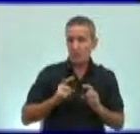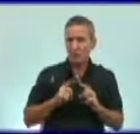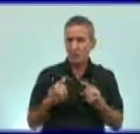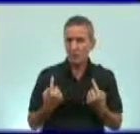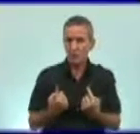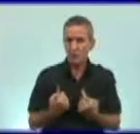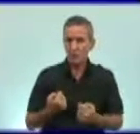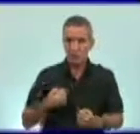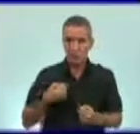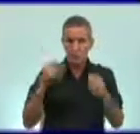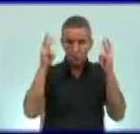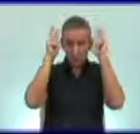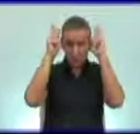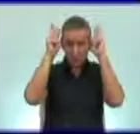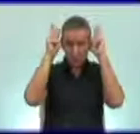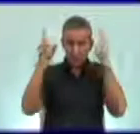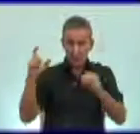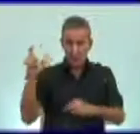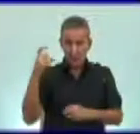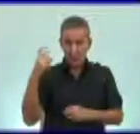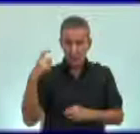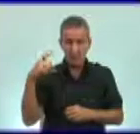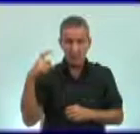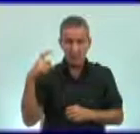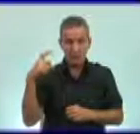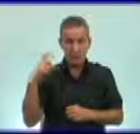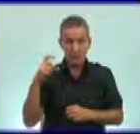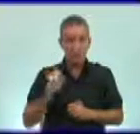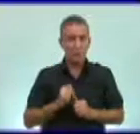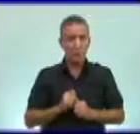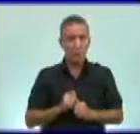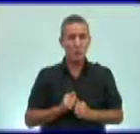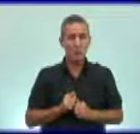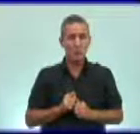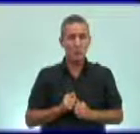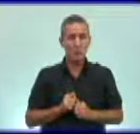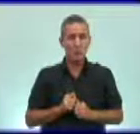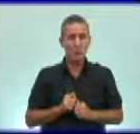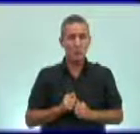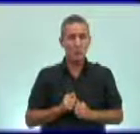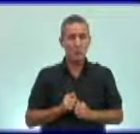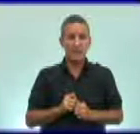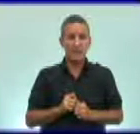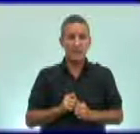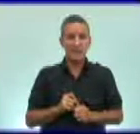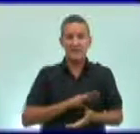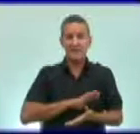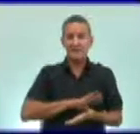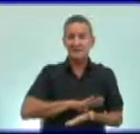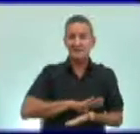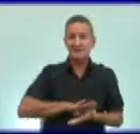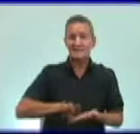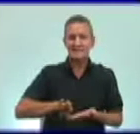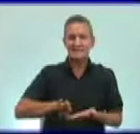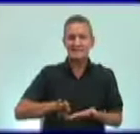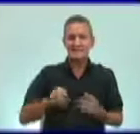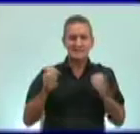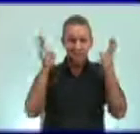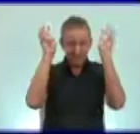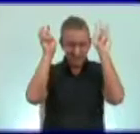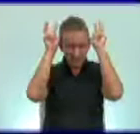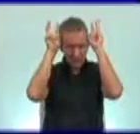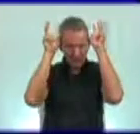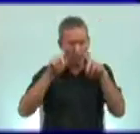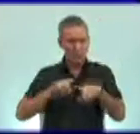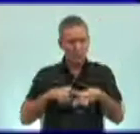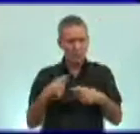rey de Colombia ni por un extraordinario evento. Por lo tanto, desecha la monarquía. ¿Pero por qué la desecha?